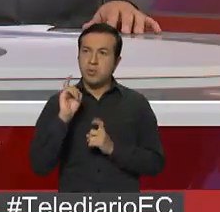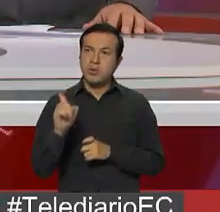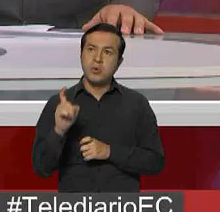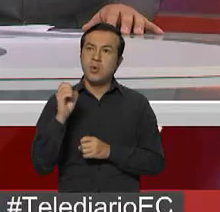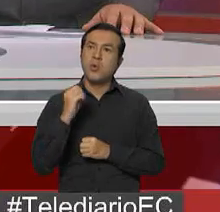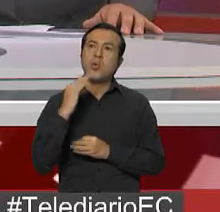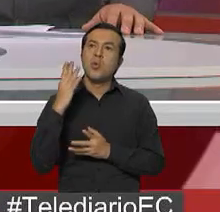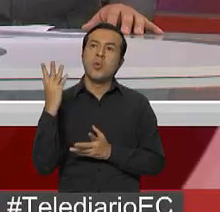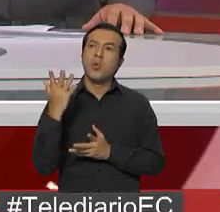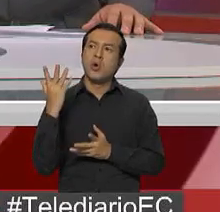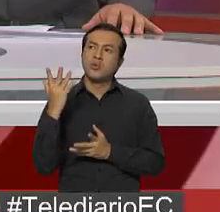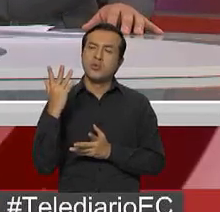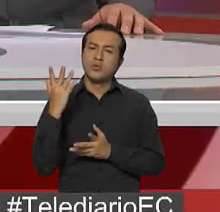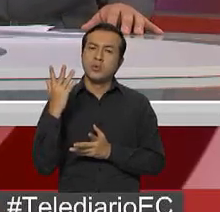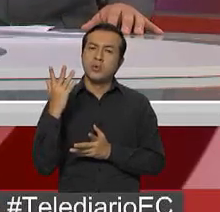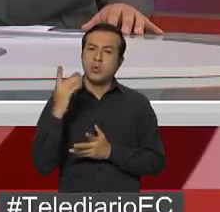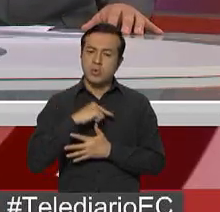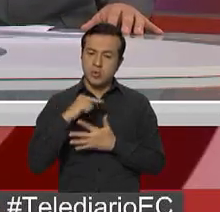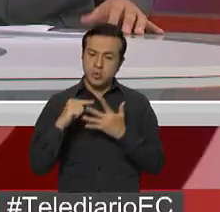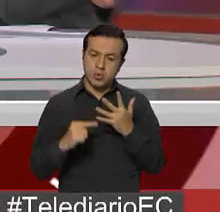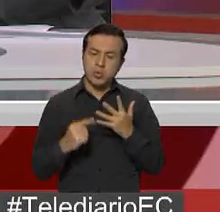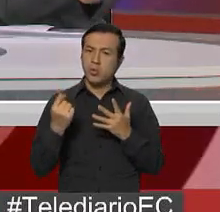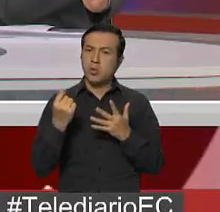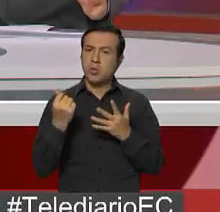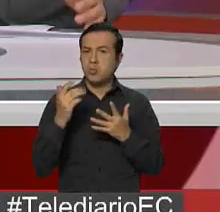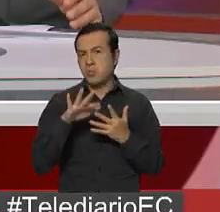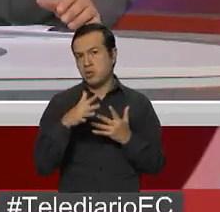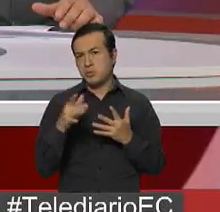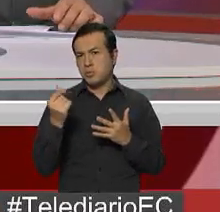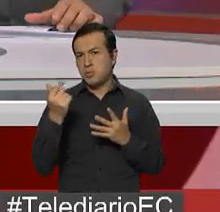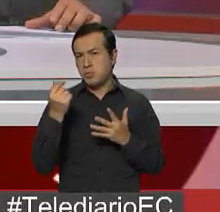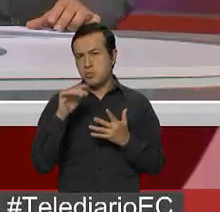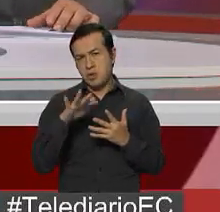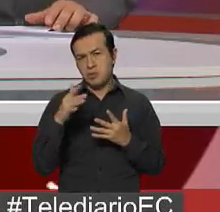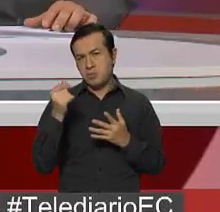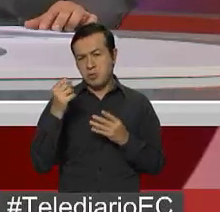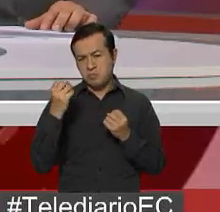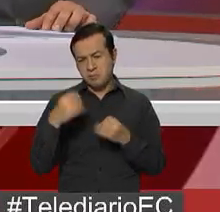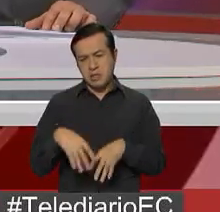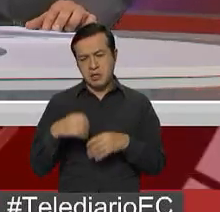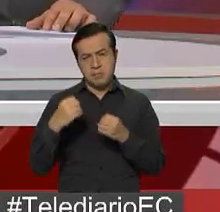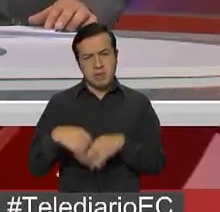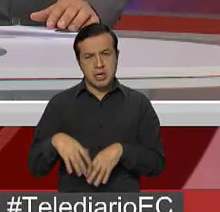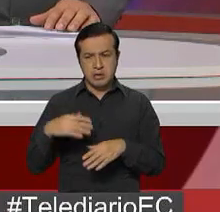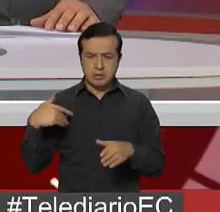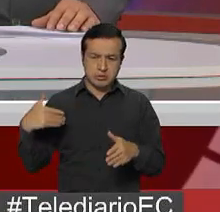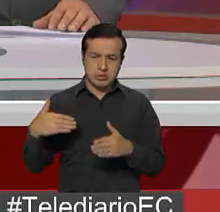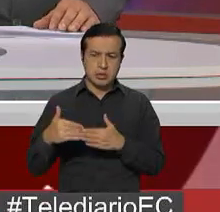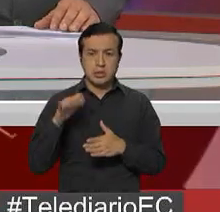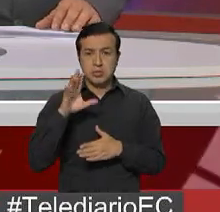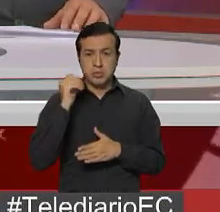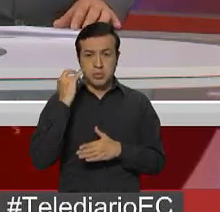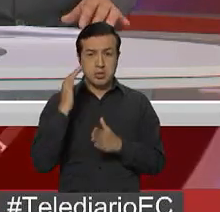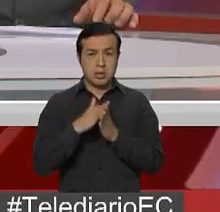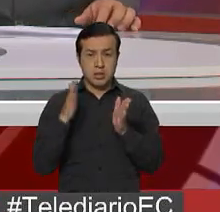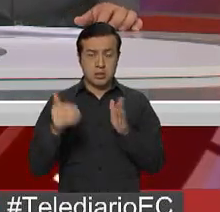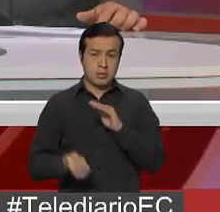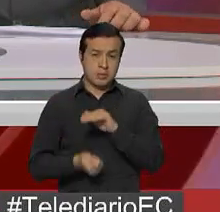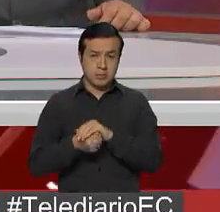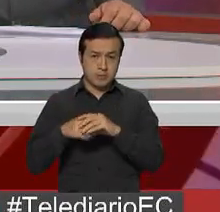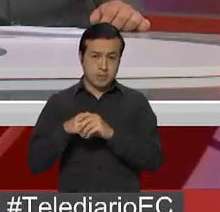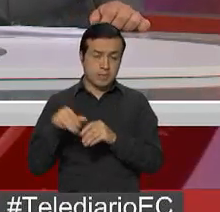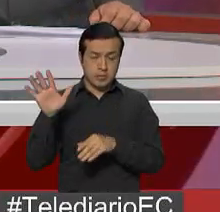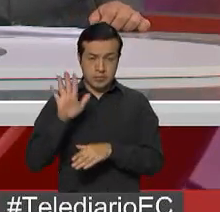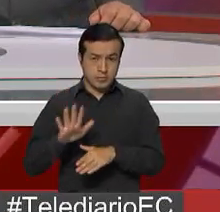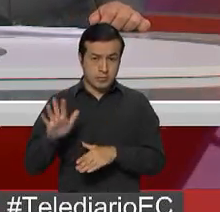logrado cuantificar cuál es el valor promedio de pérdidas registrados durante estos casi 50 días de paralización del